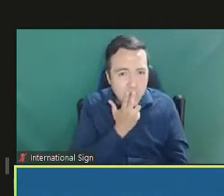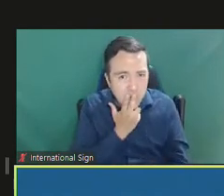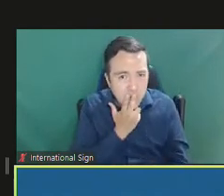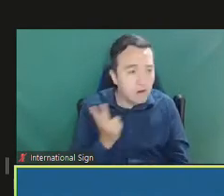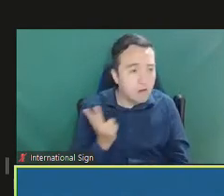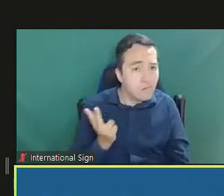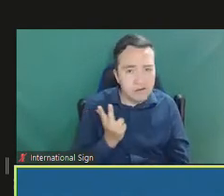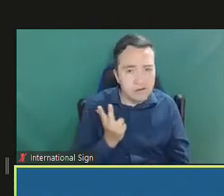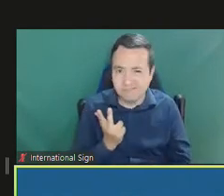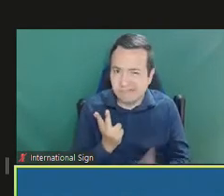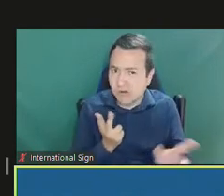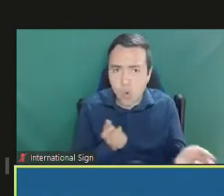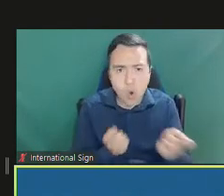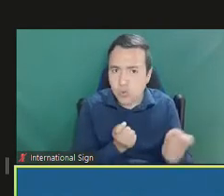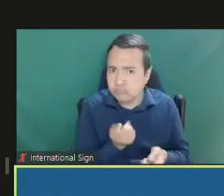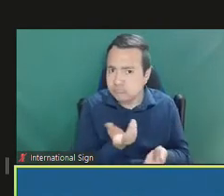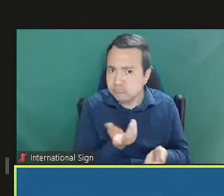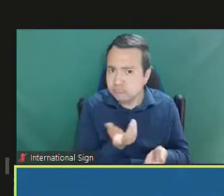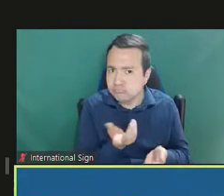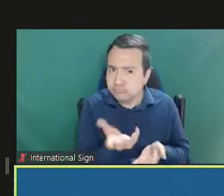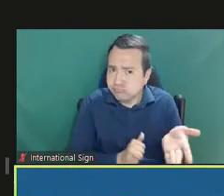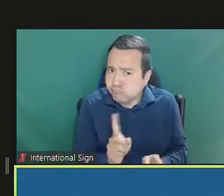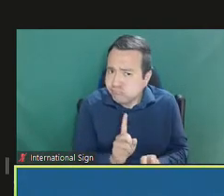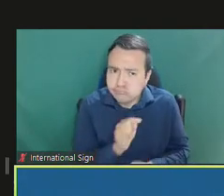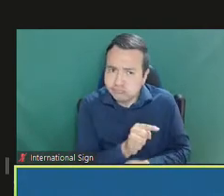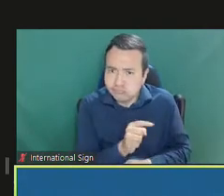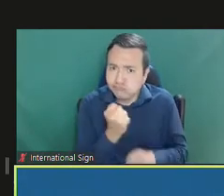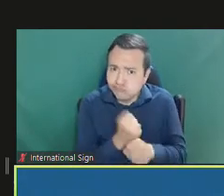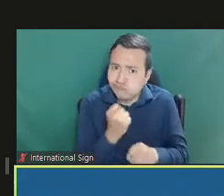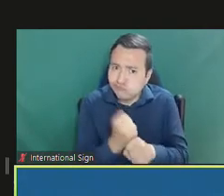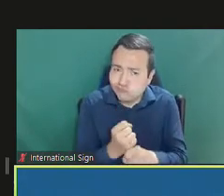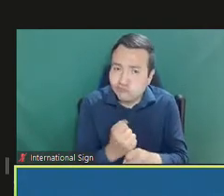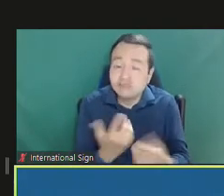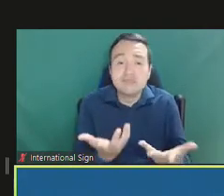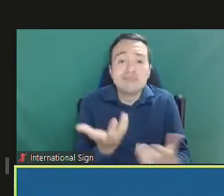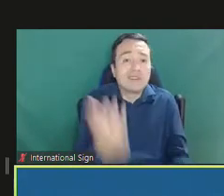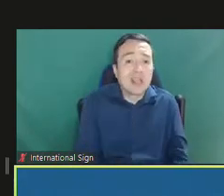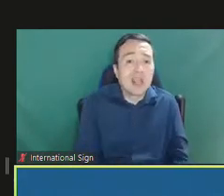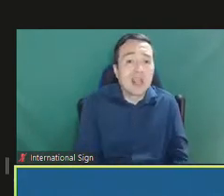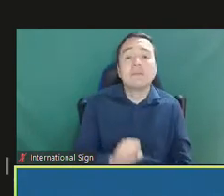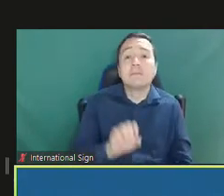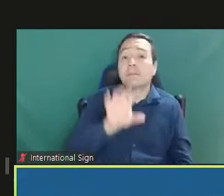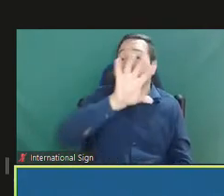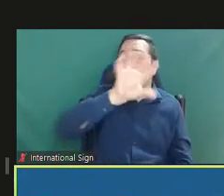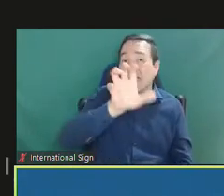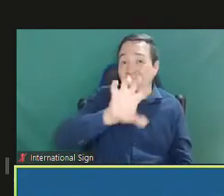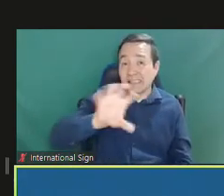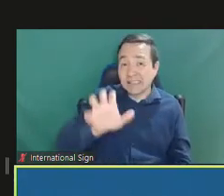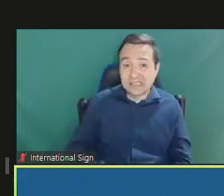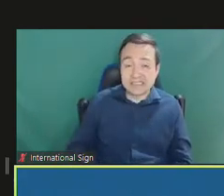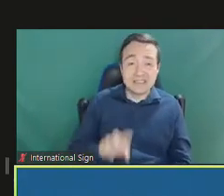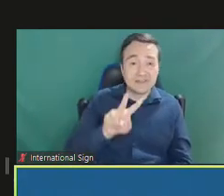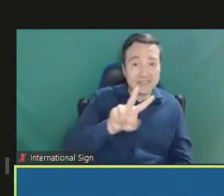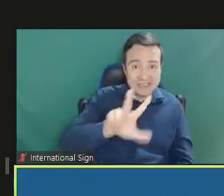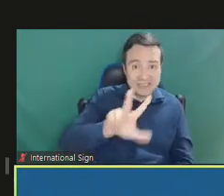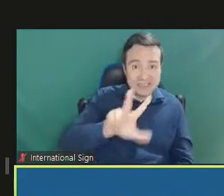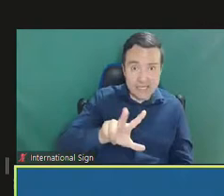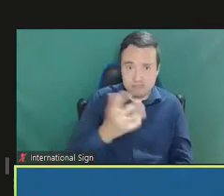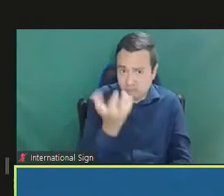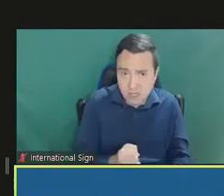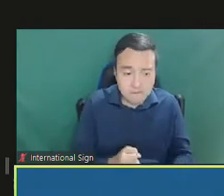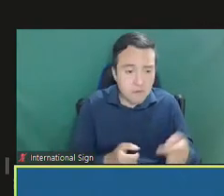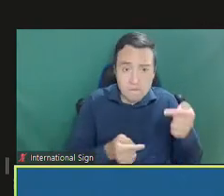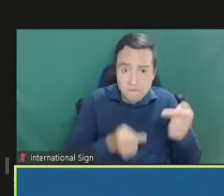habido o sea 23 países han implementado políticas para prohibir el